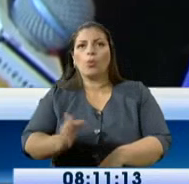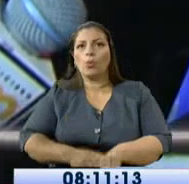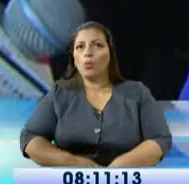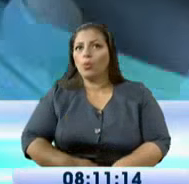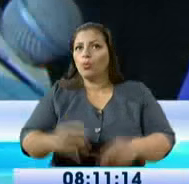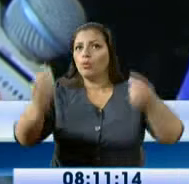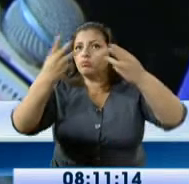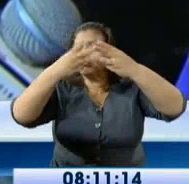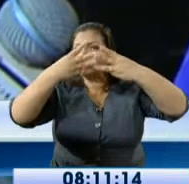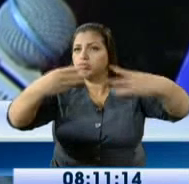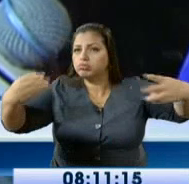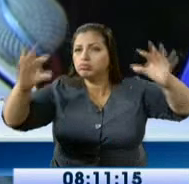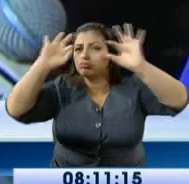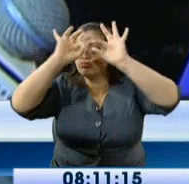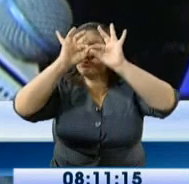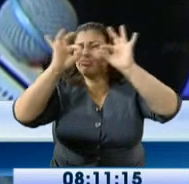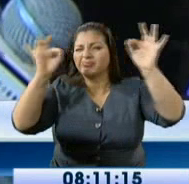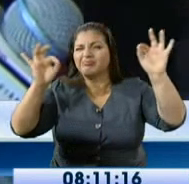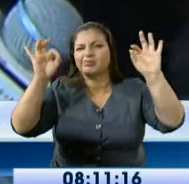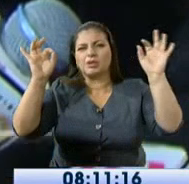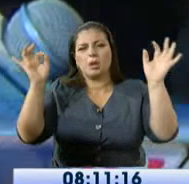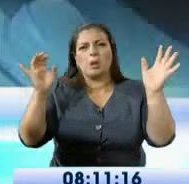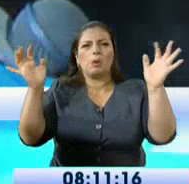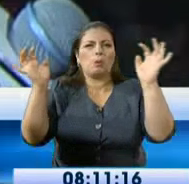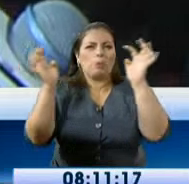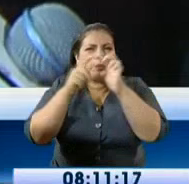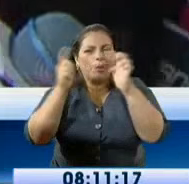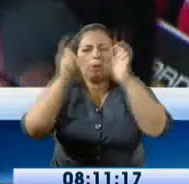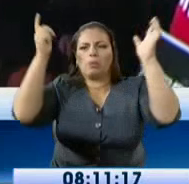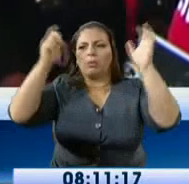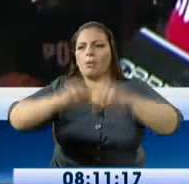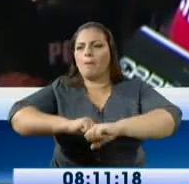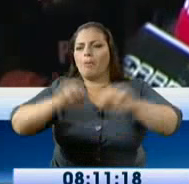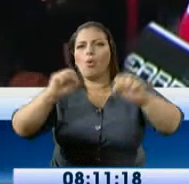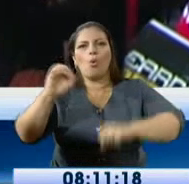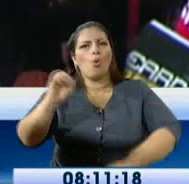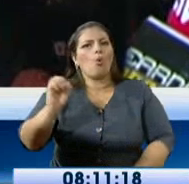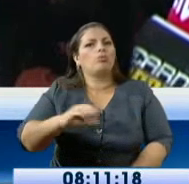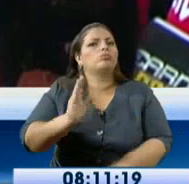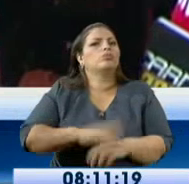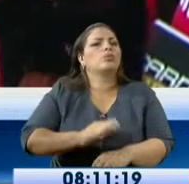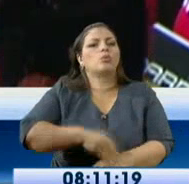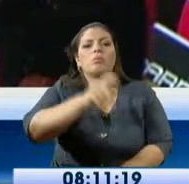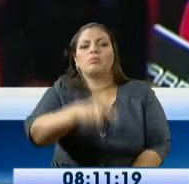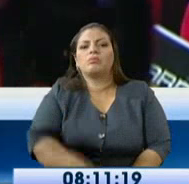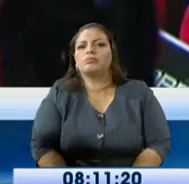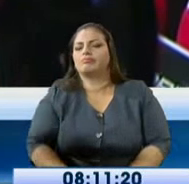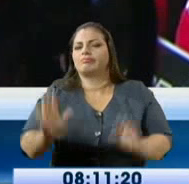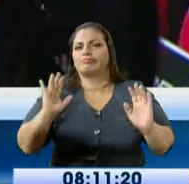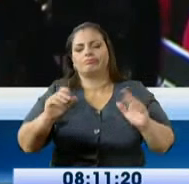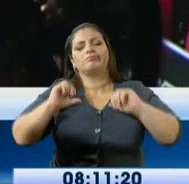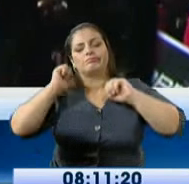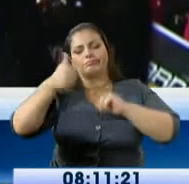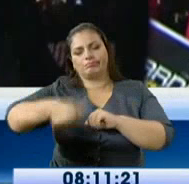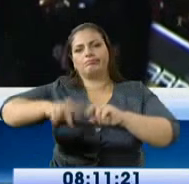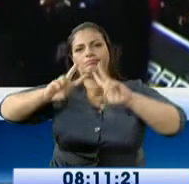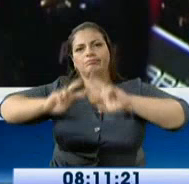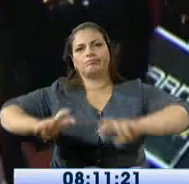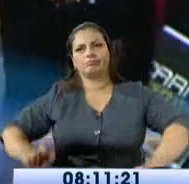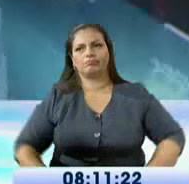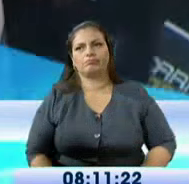de forma accidental o si fue creado el incendio. Pues nos hemos acercado y hemos constatado que existe una persona